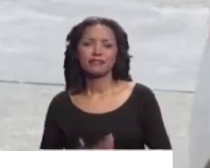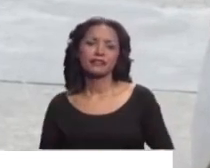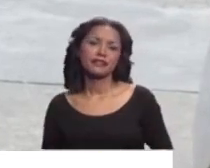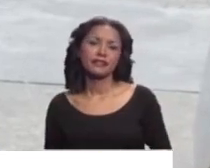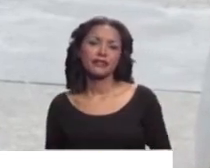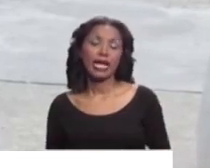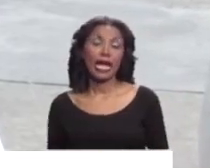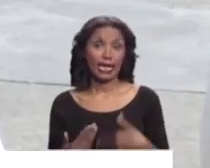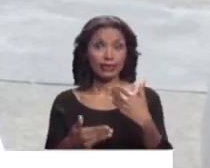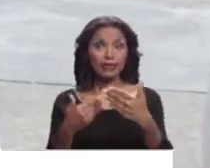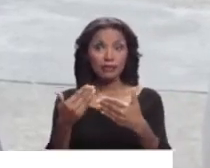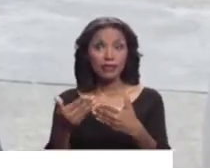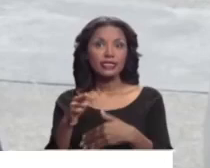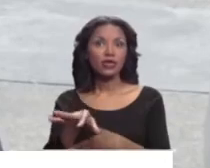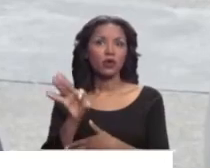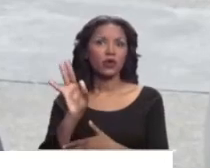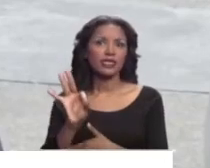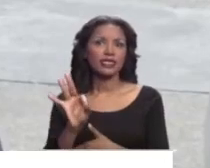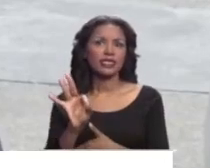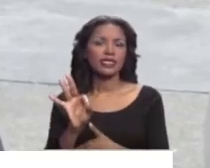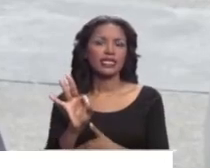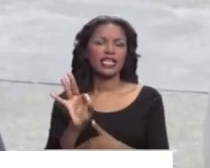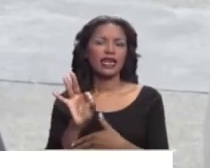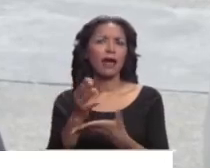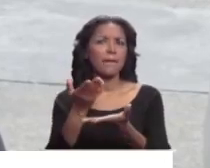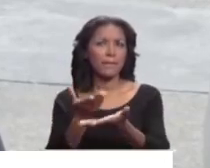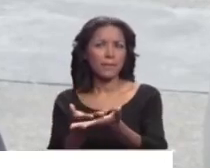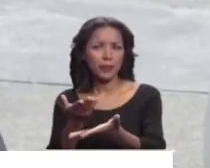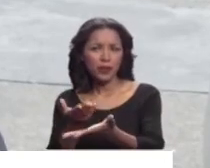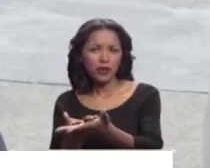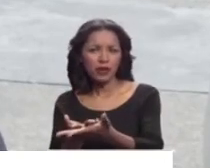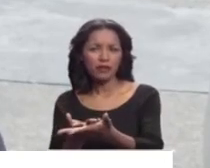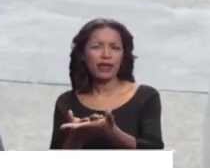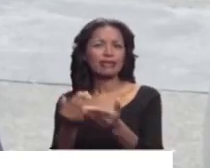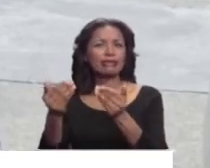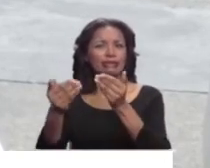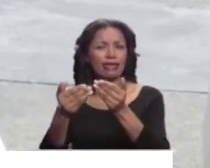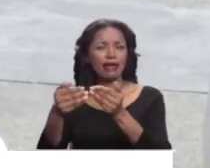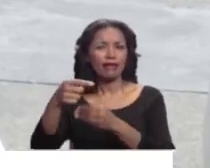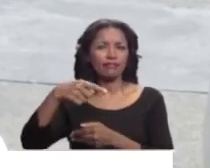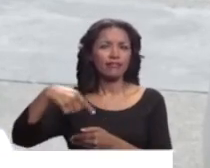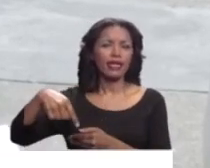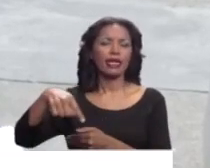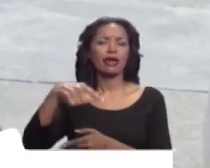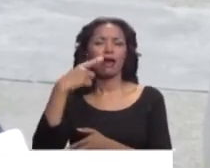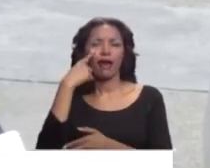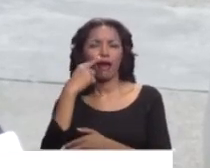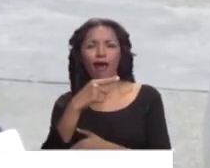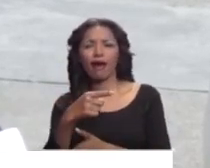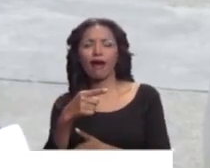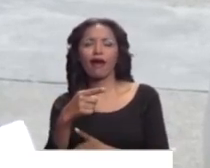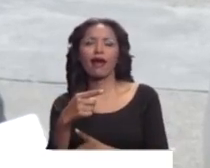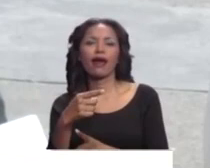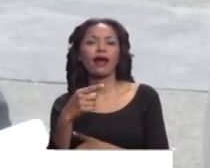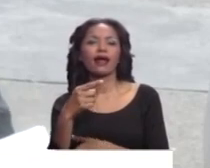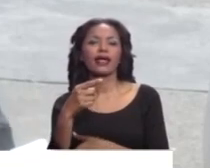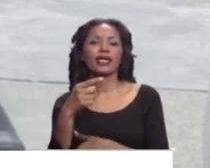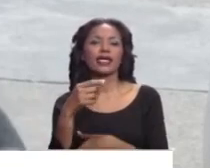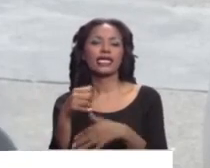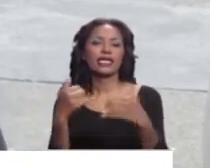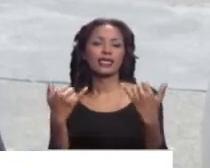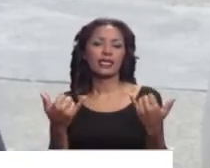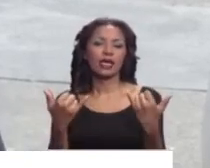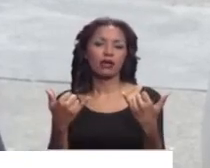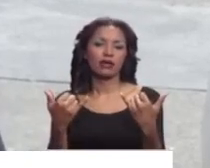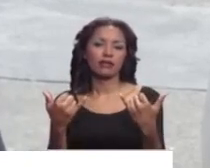unos minutos, confirman sobre el hallazgo de varios indicios en los alrededores del sector, y mantiene en estos